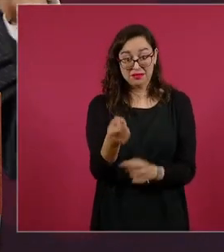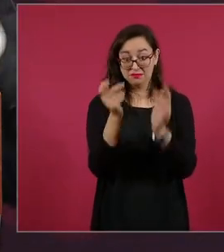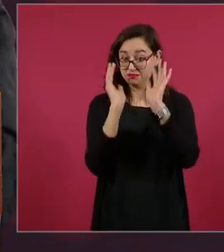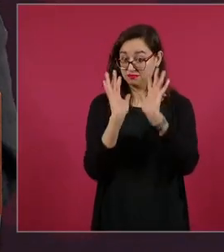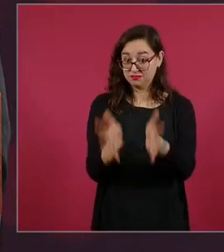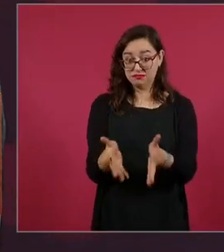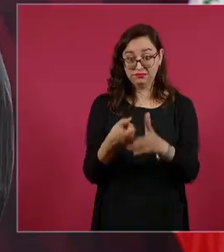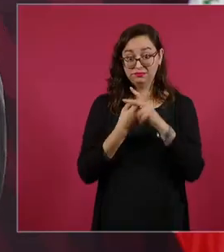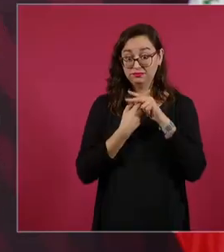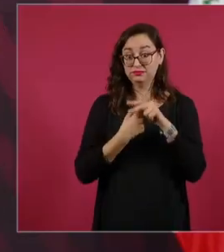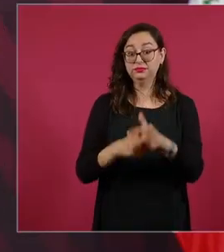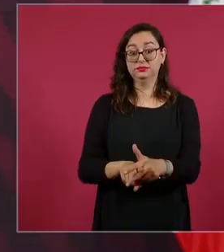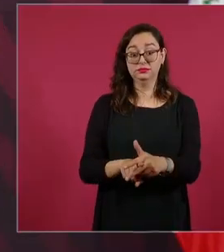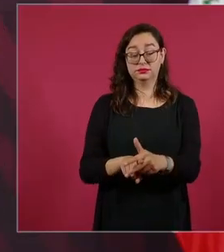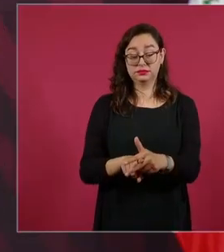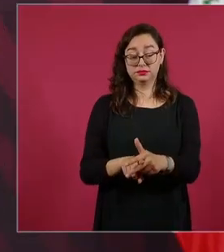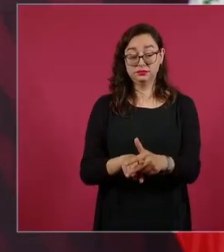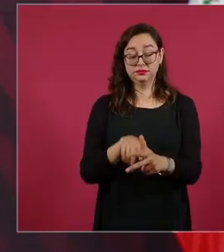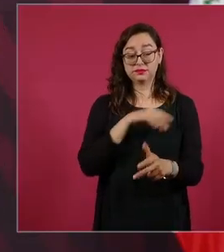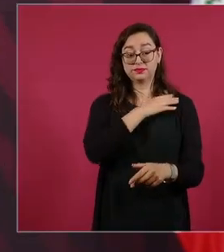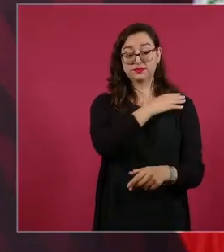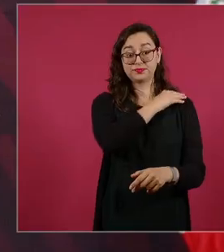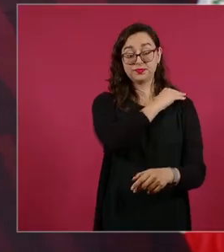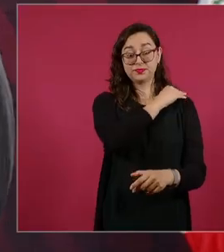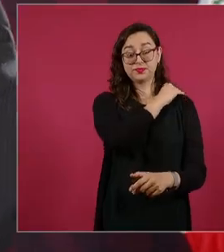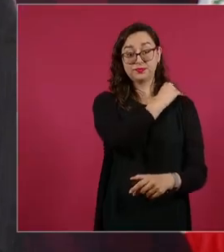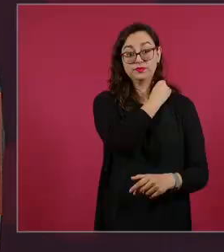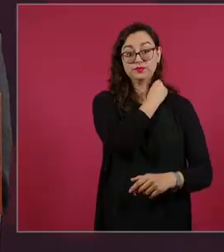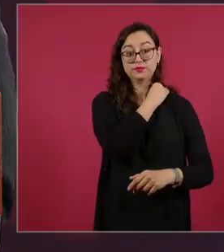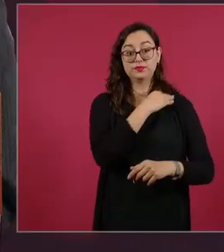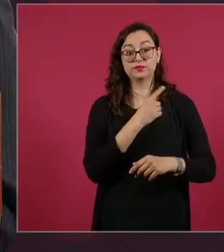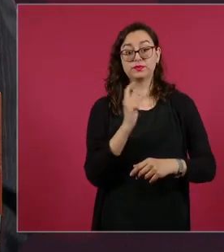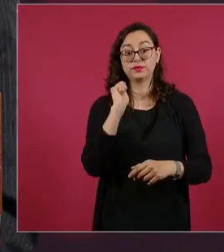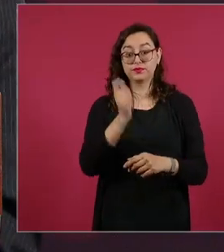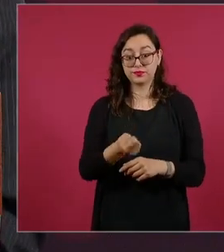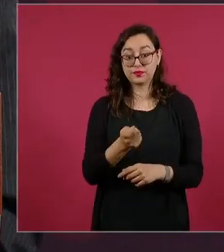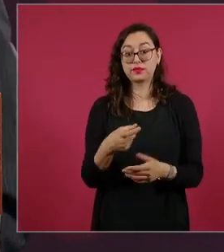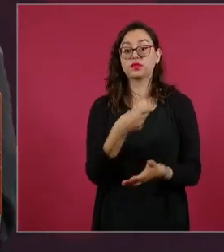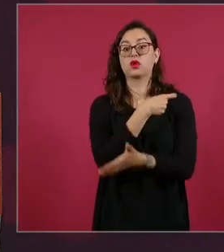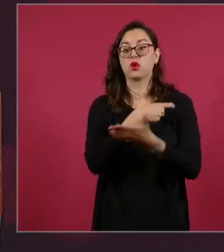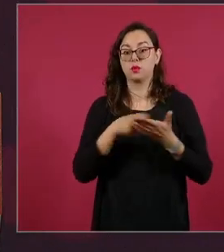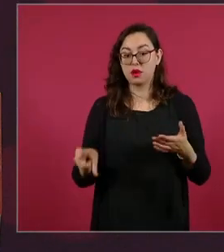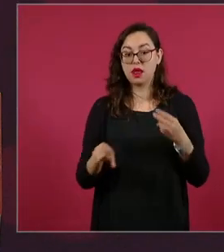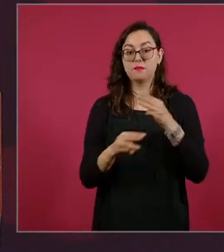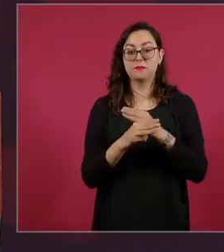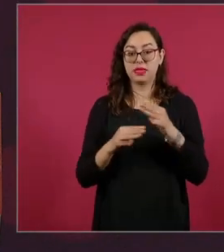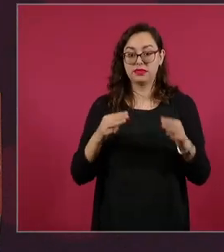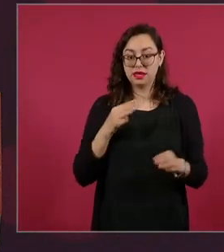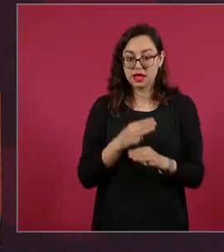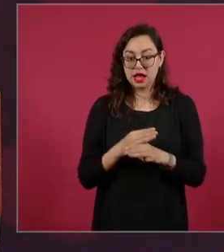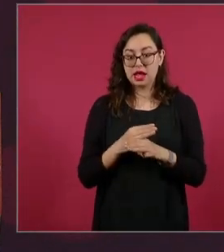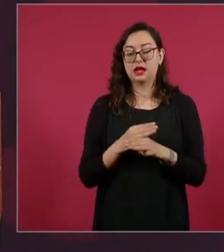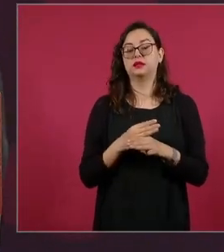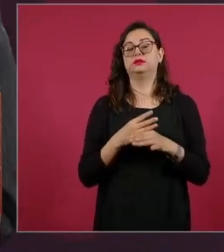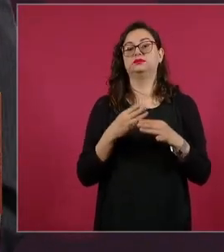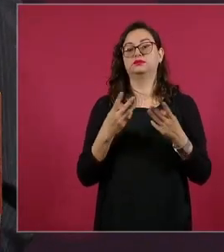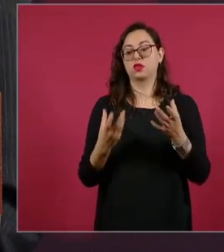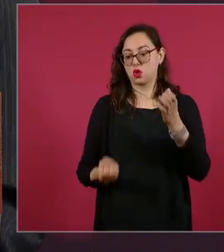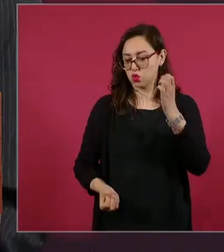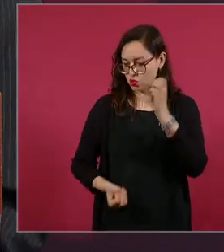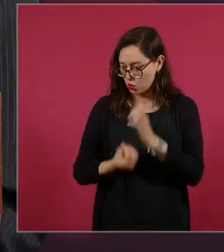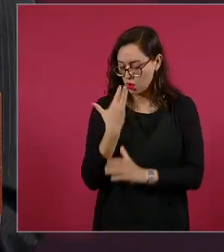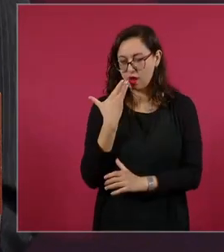esto significa adquisición de equipos se han comprado equipos nuevos